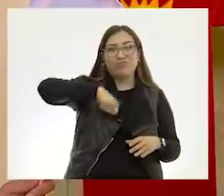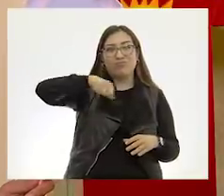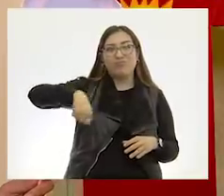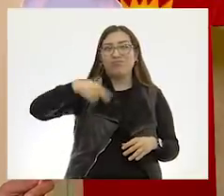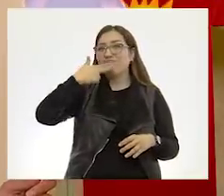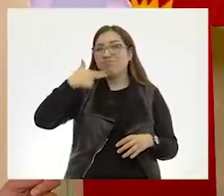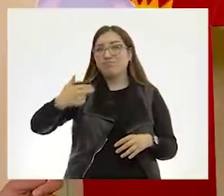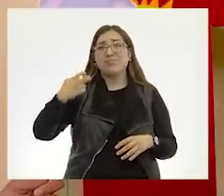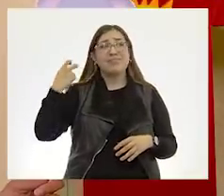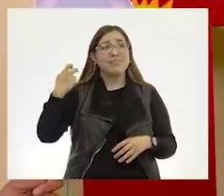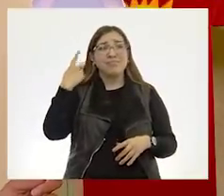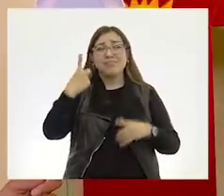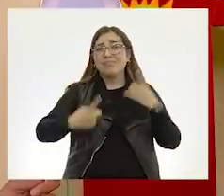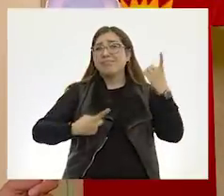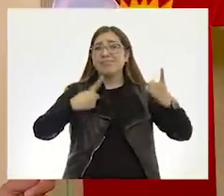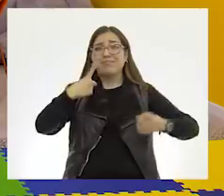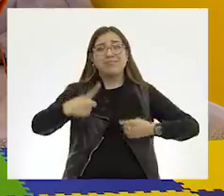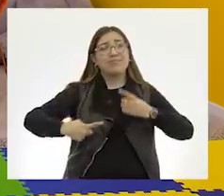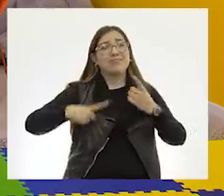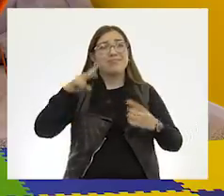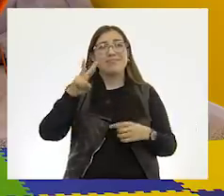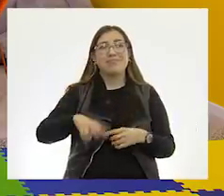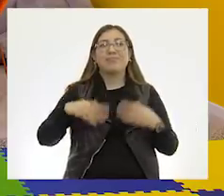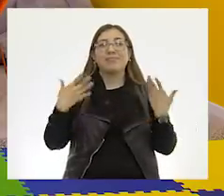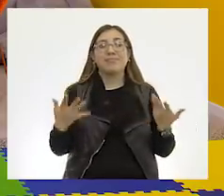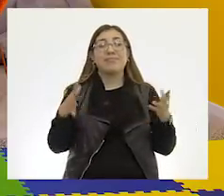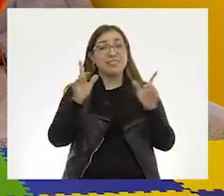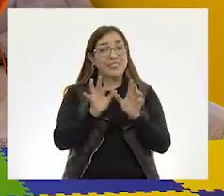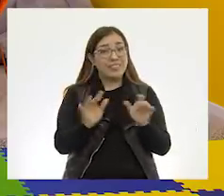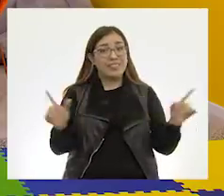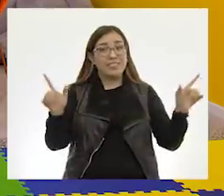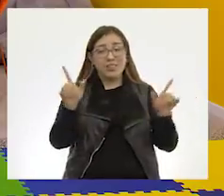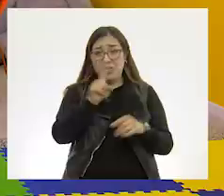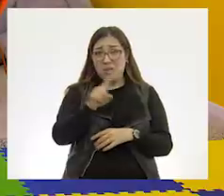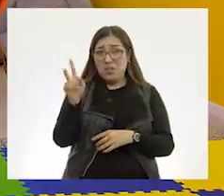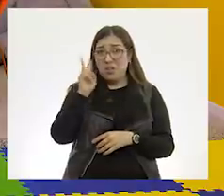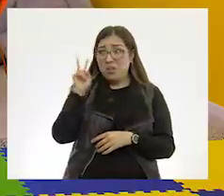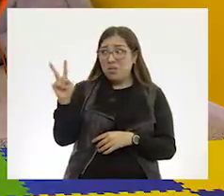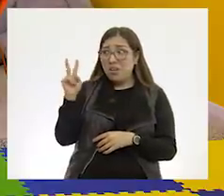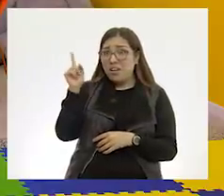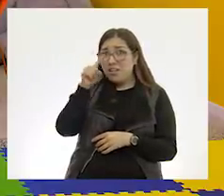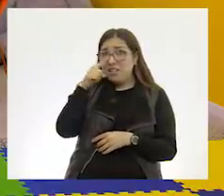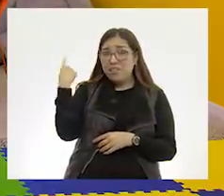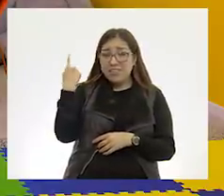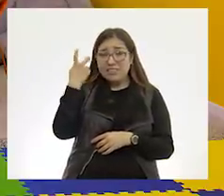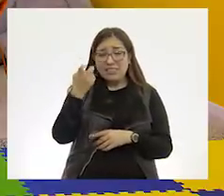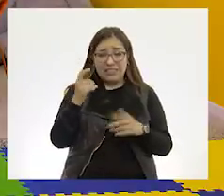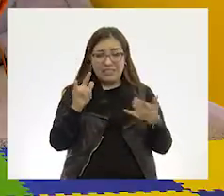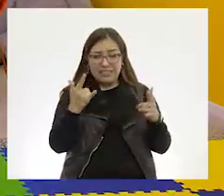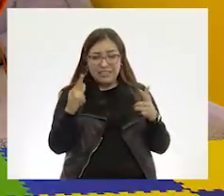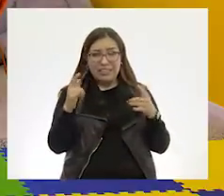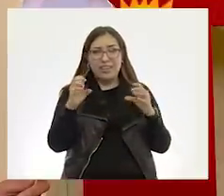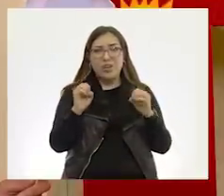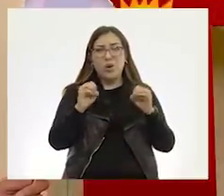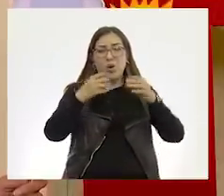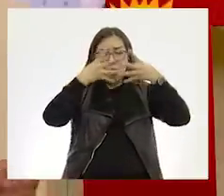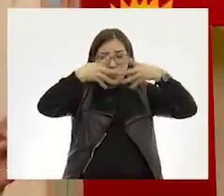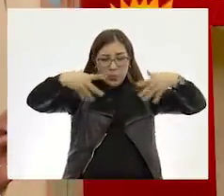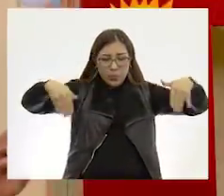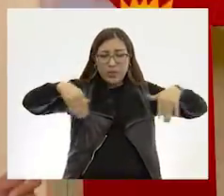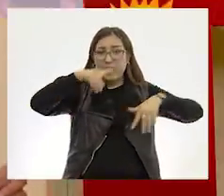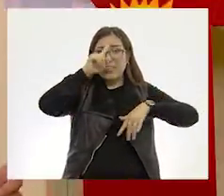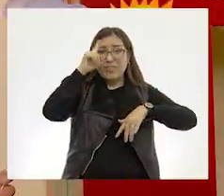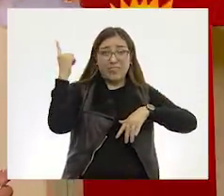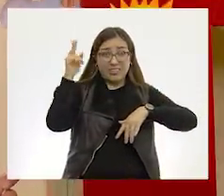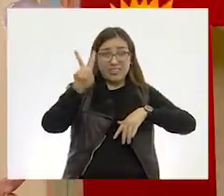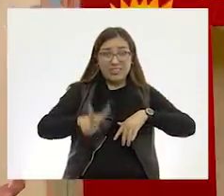Son divertidos. Me encantó. Listo, ¿vieron qué fácil es hacer un teatrino y algunos títeres? Te quedaron padrísimos